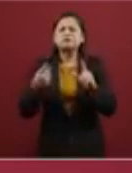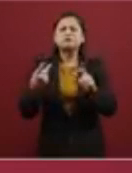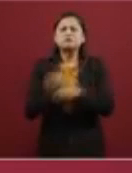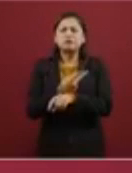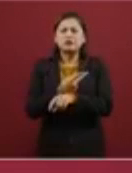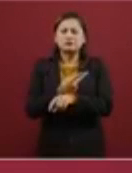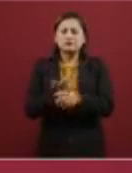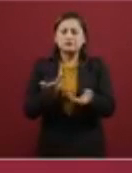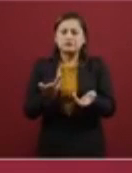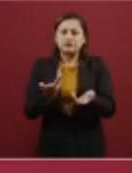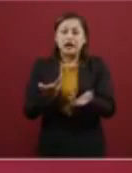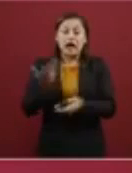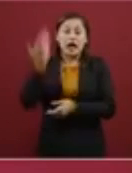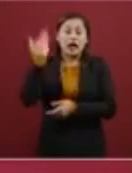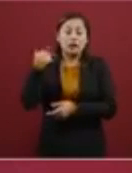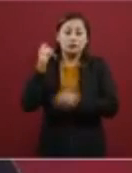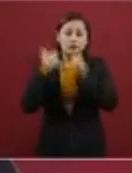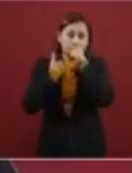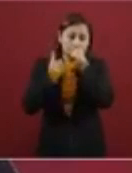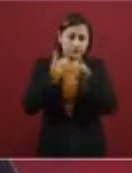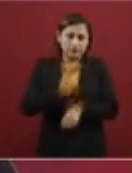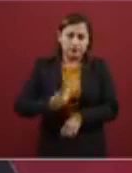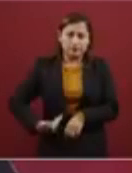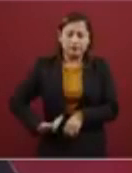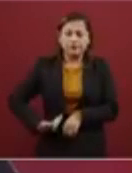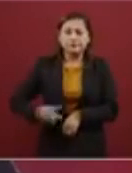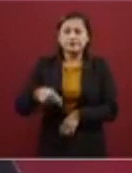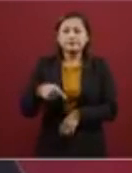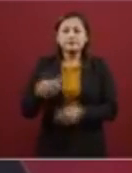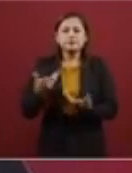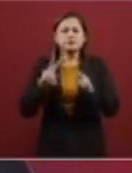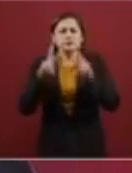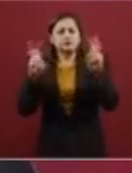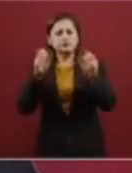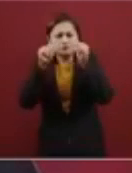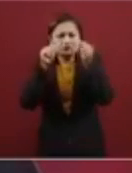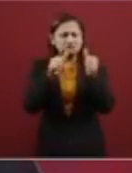Los presidentes no se hacían cargo de este tema,